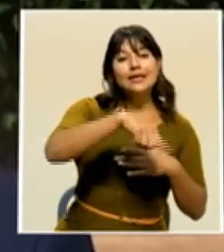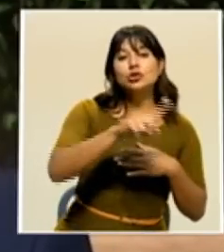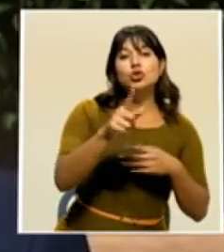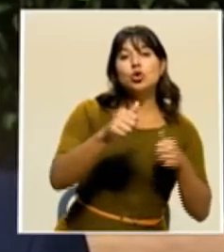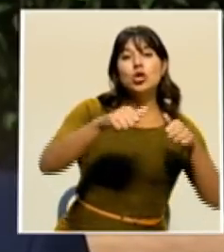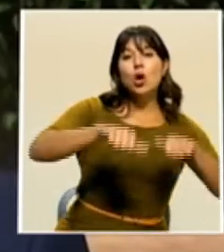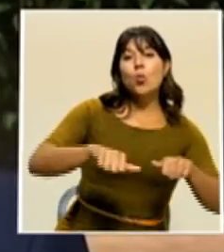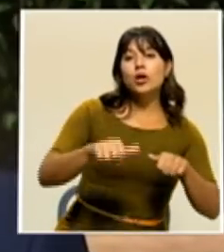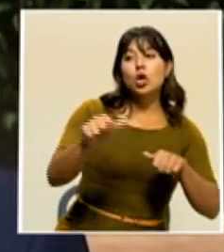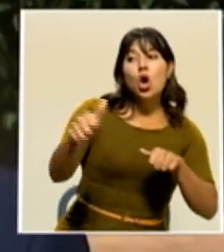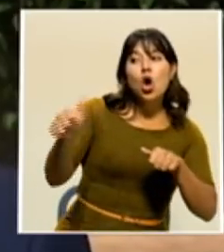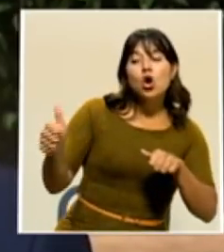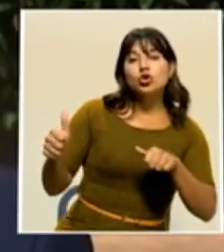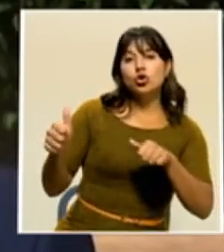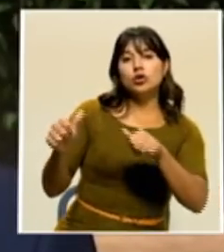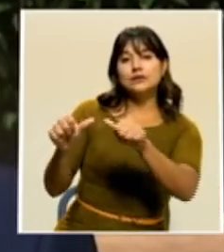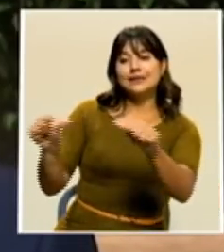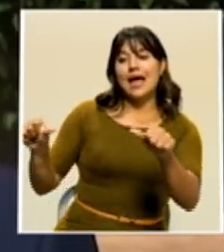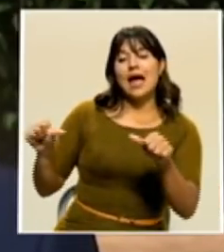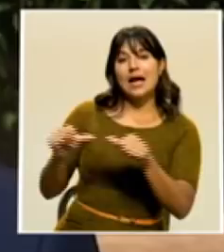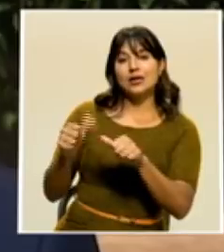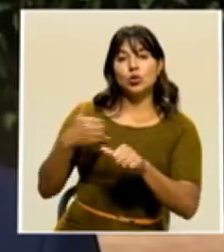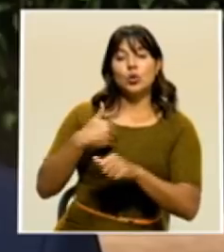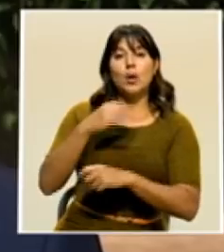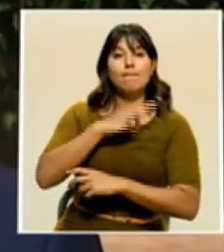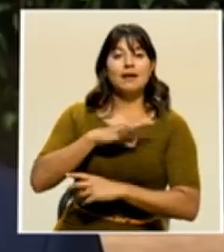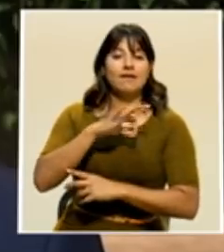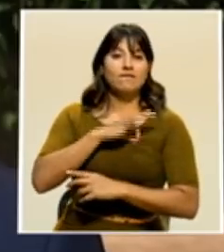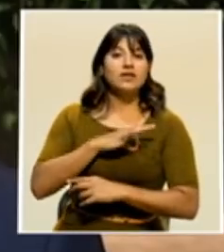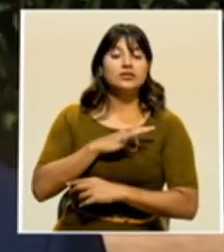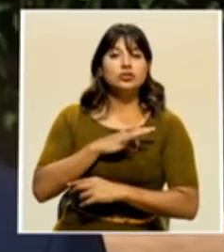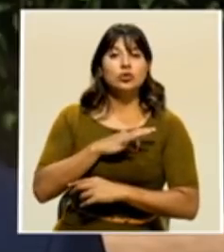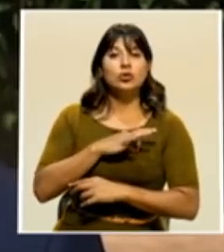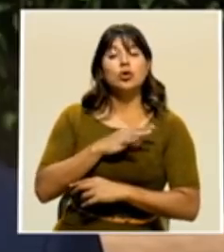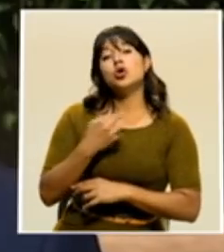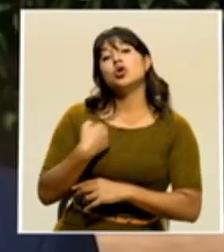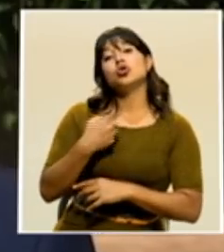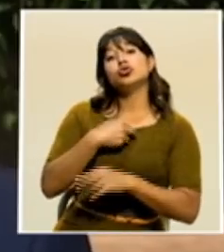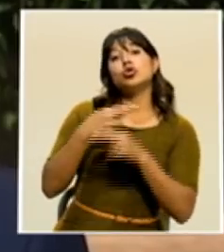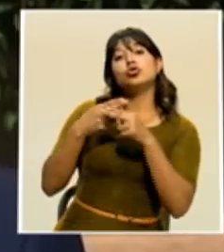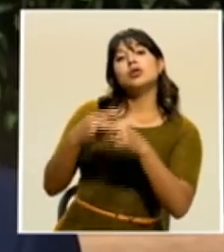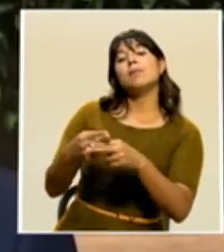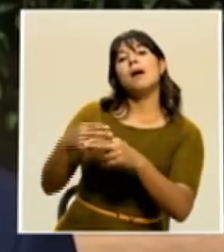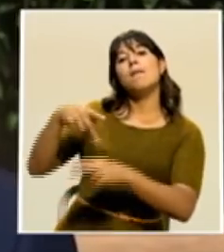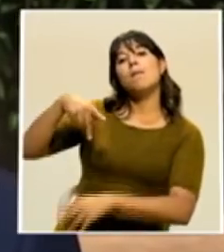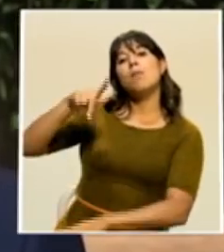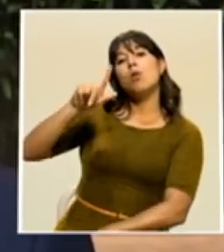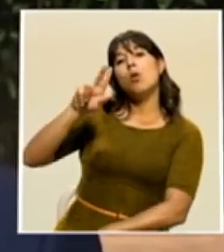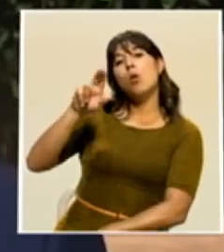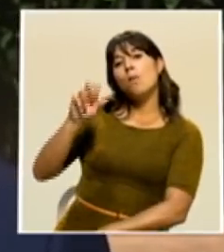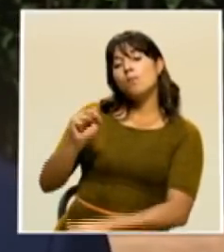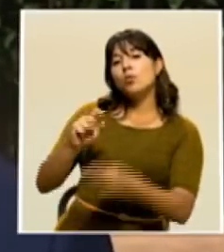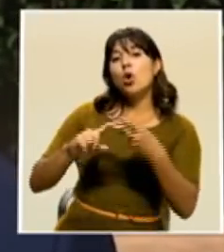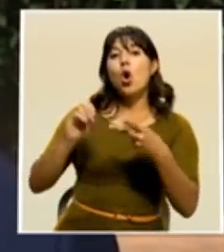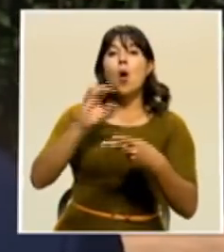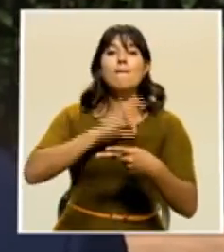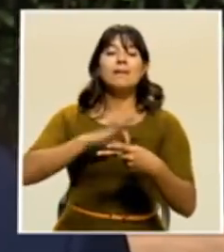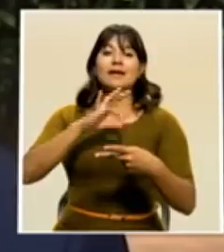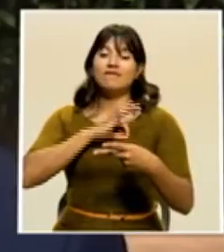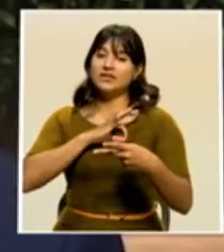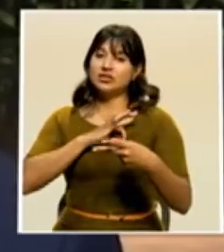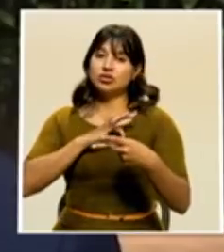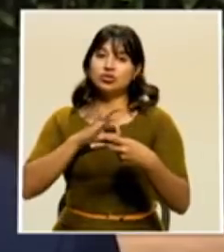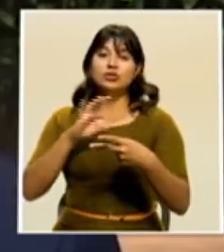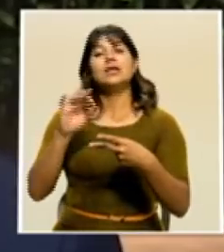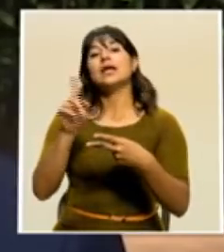beneficiado durante tantos años con lo que algunos llamamos beneficios, pluses o gollerías que van en contra inclusive